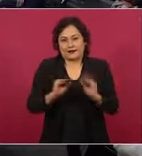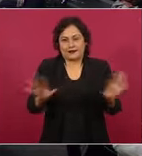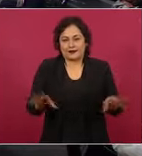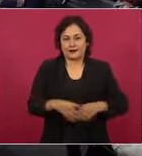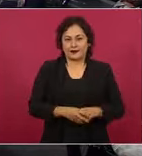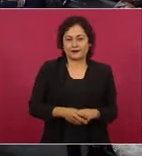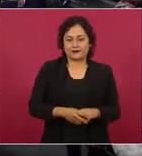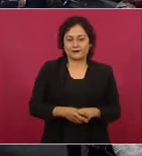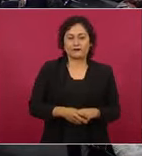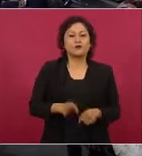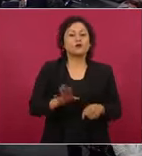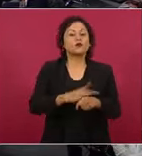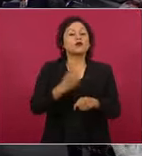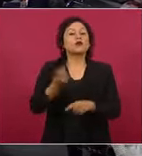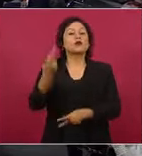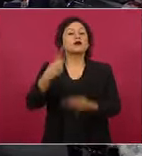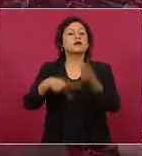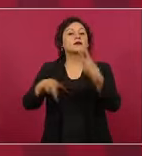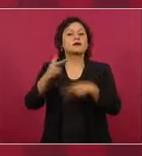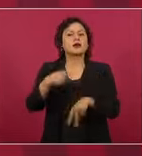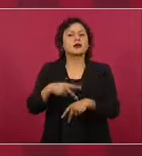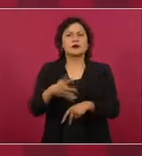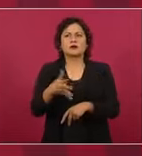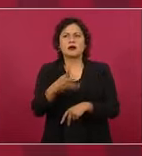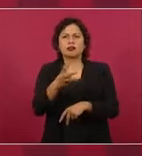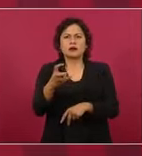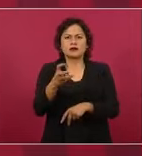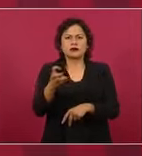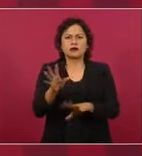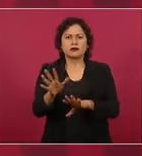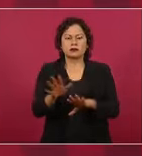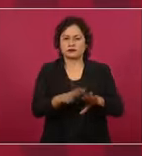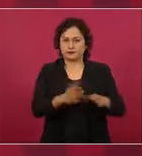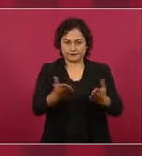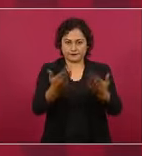porque vienen como 300, pero a ver, adelante.